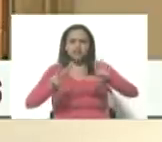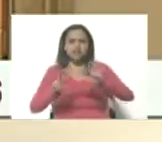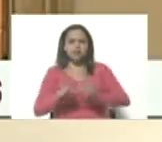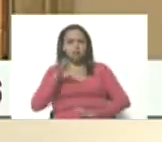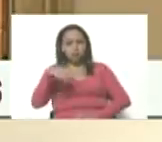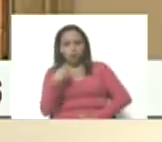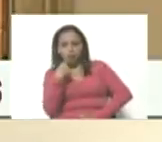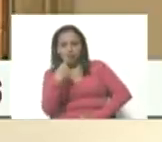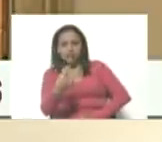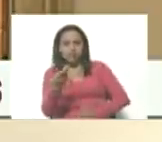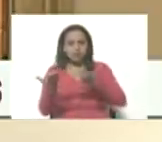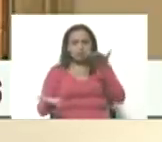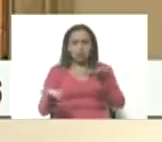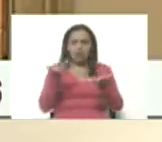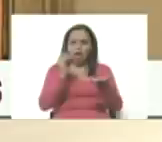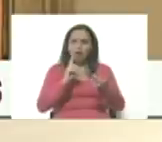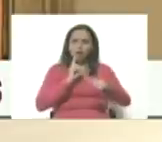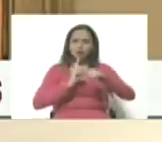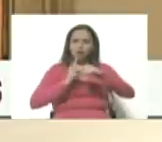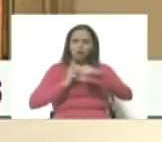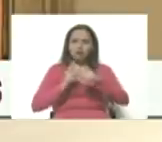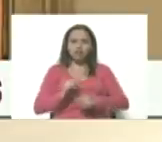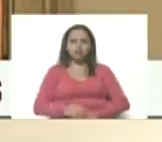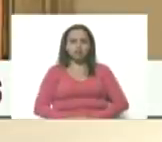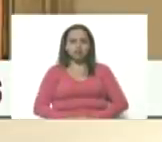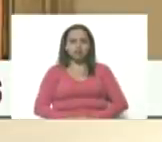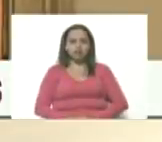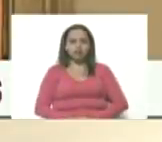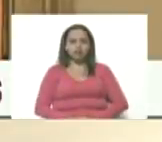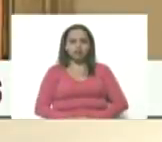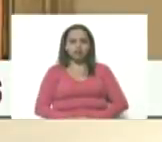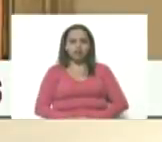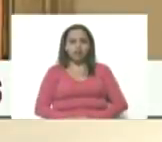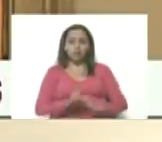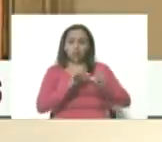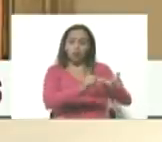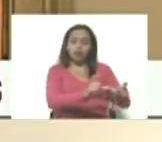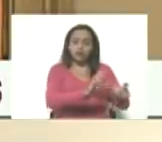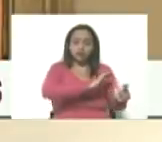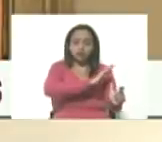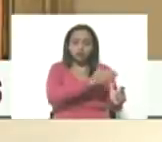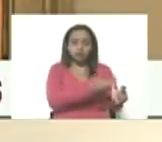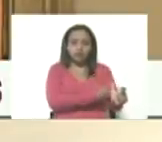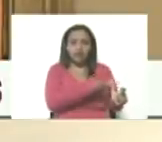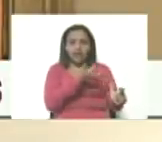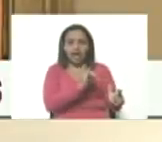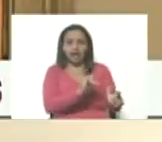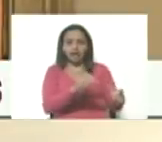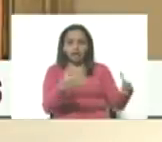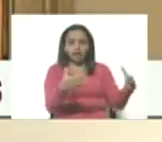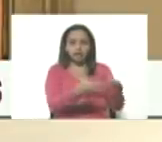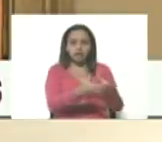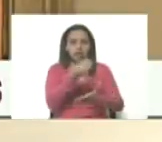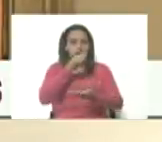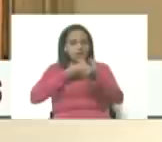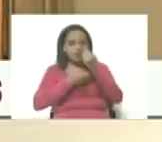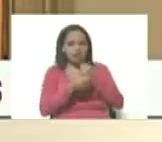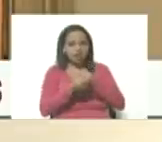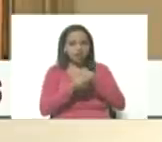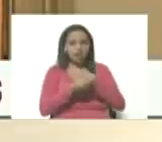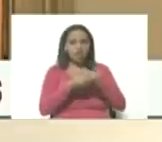podríamos decir que el balance es positivo. Tanto en la cuarentena radical, donde el sector